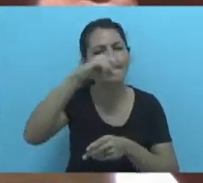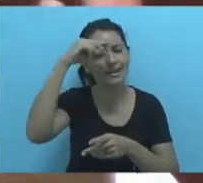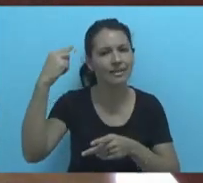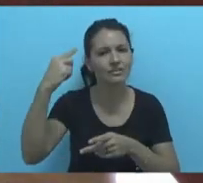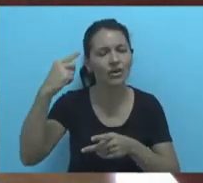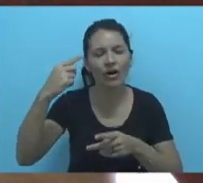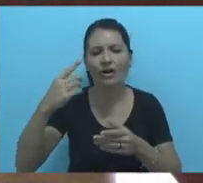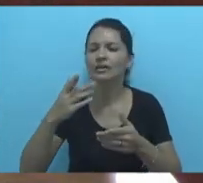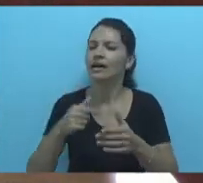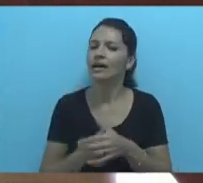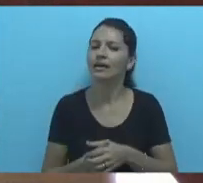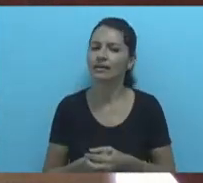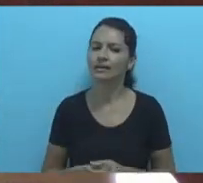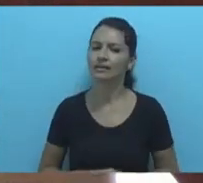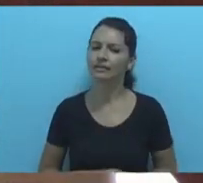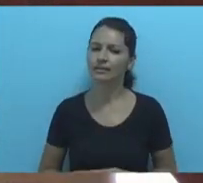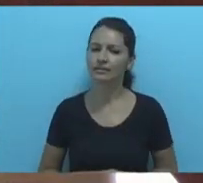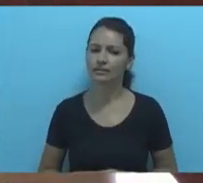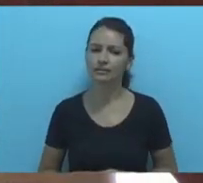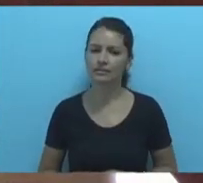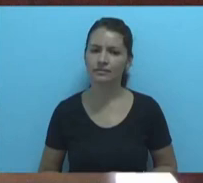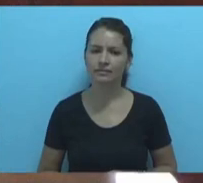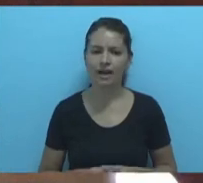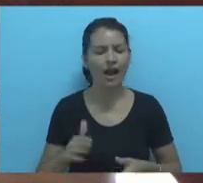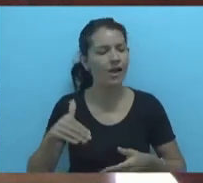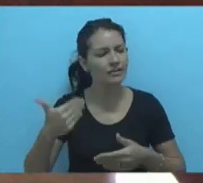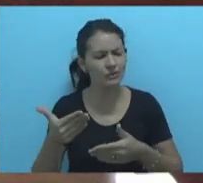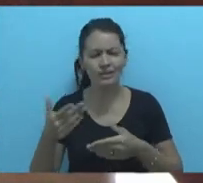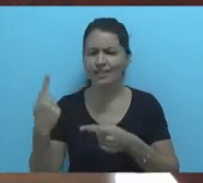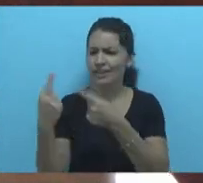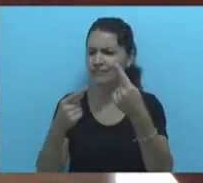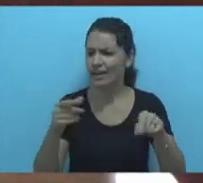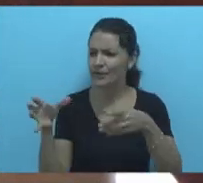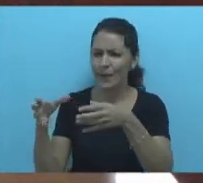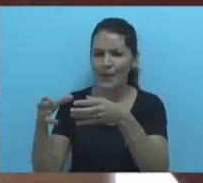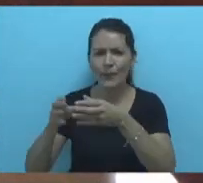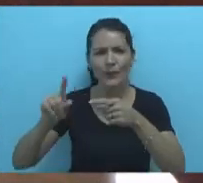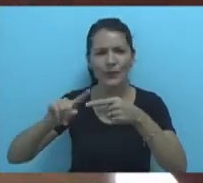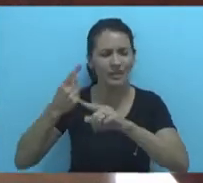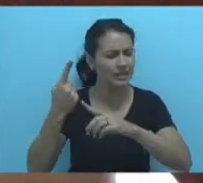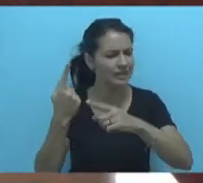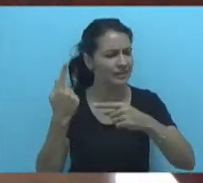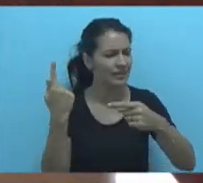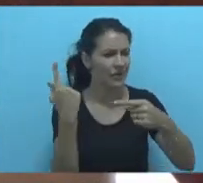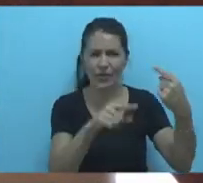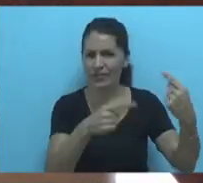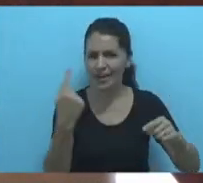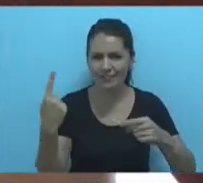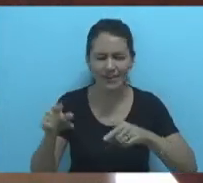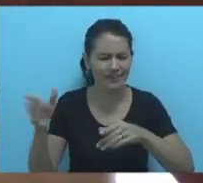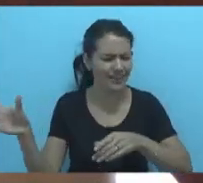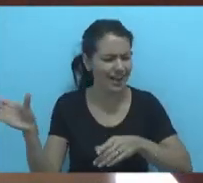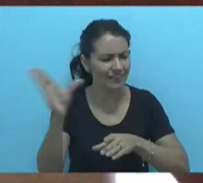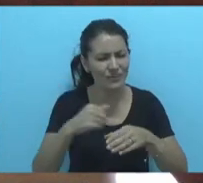Recogió entonces, como decía, el consenso de múltiples actores políticos de diferentes partidos para poder